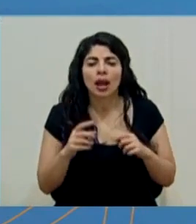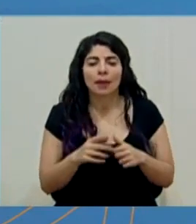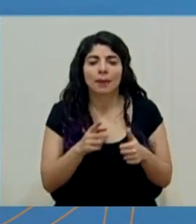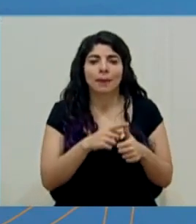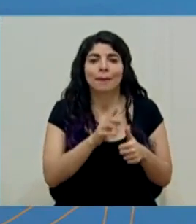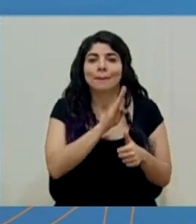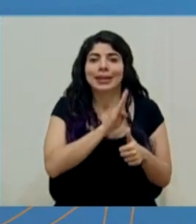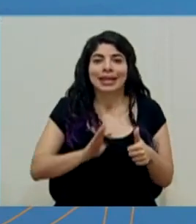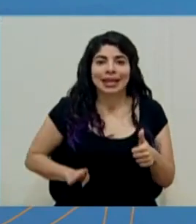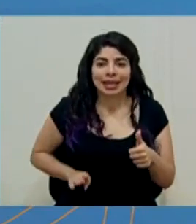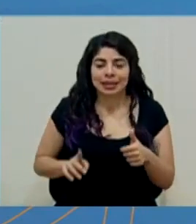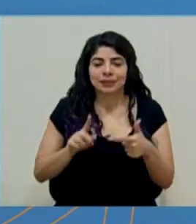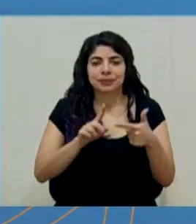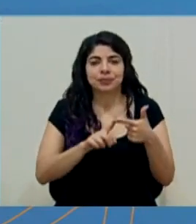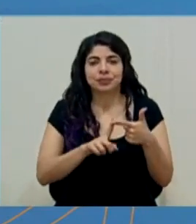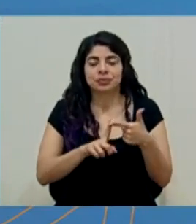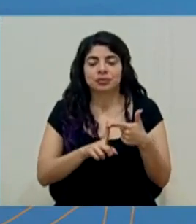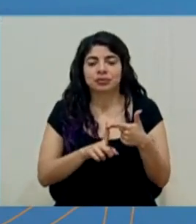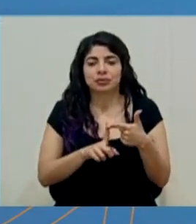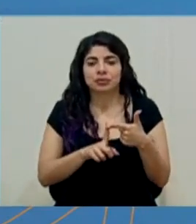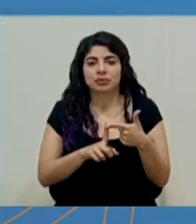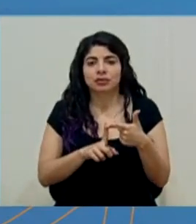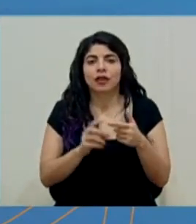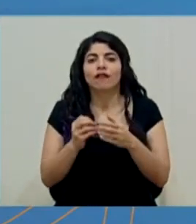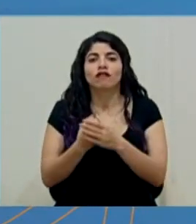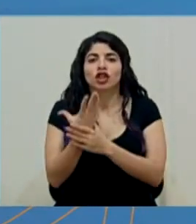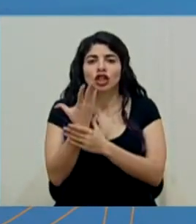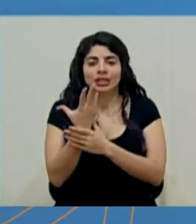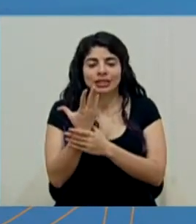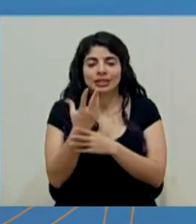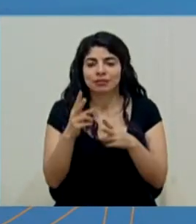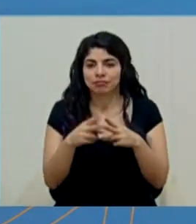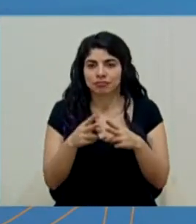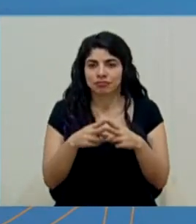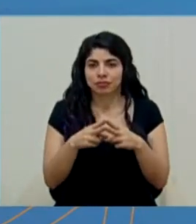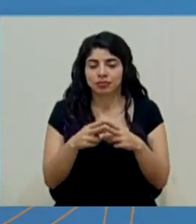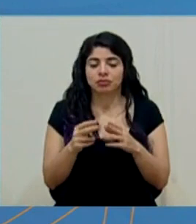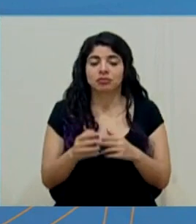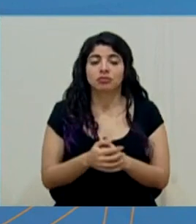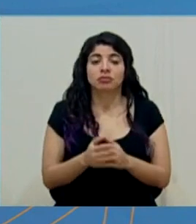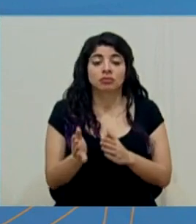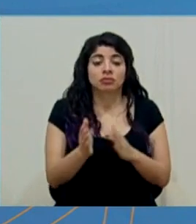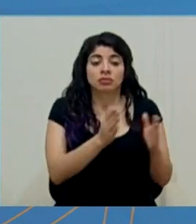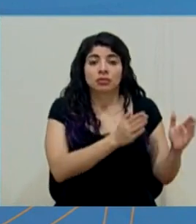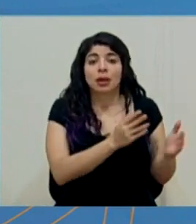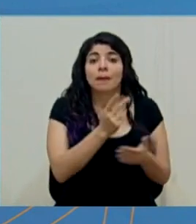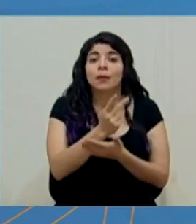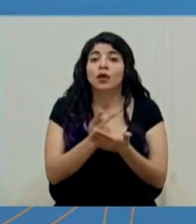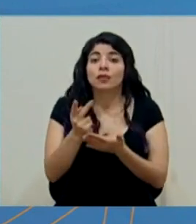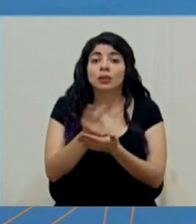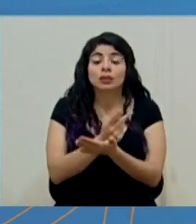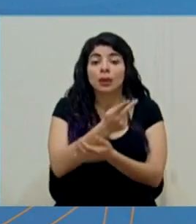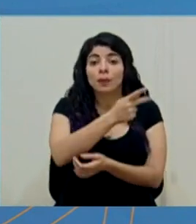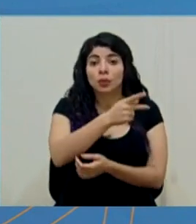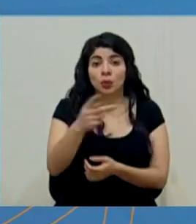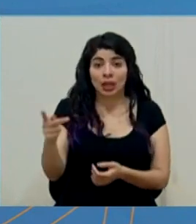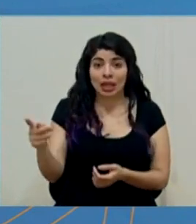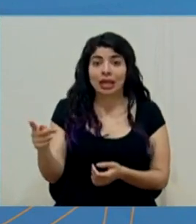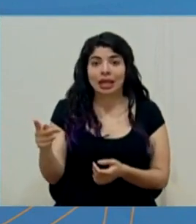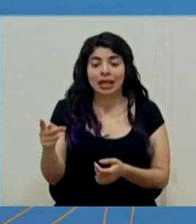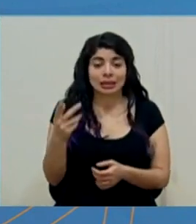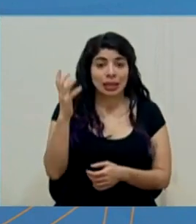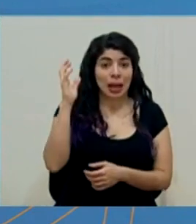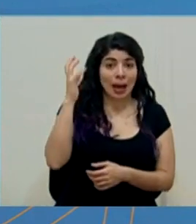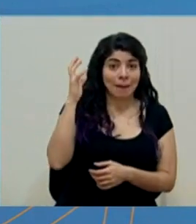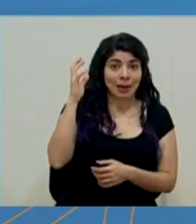de Belén y Flores. De la provincia de Punta Arenas sube de